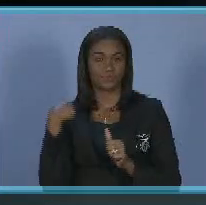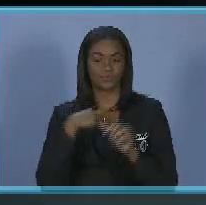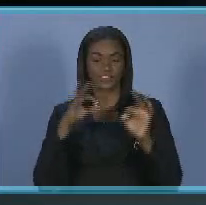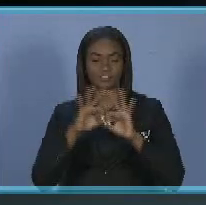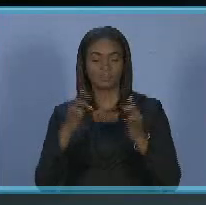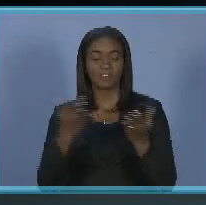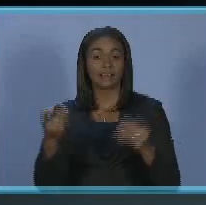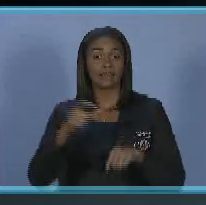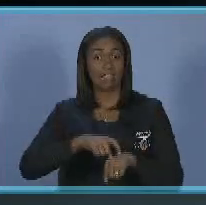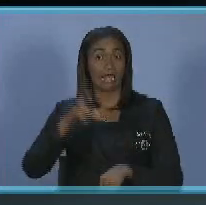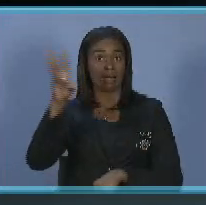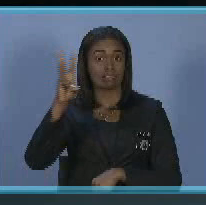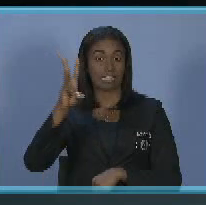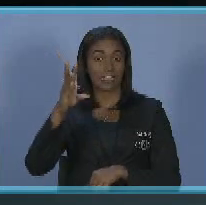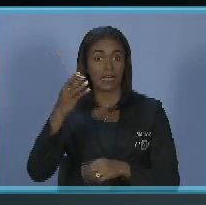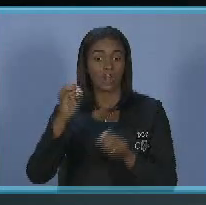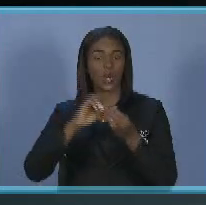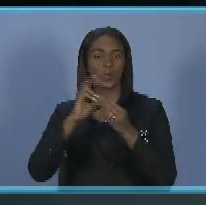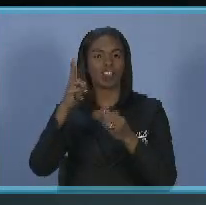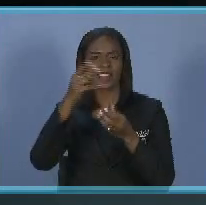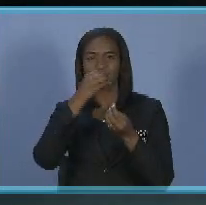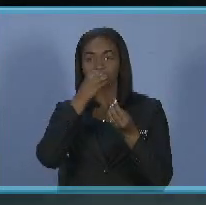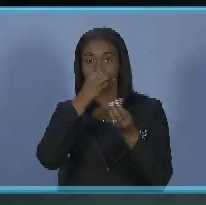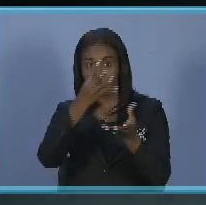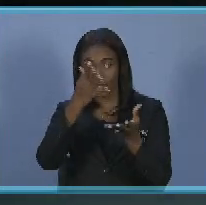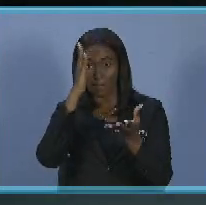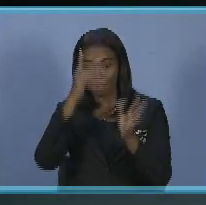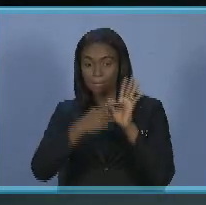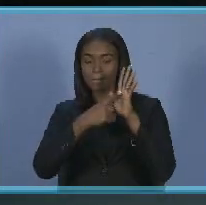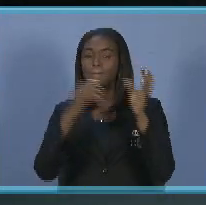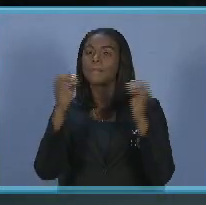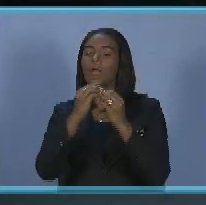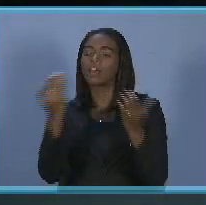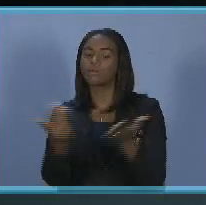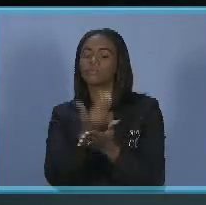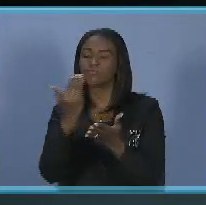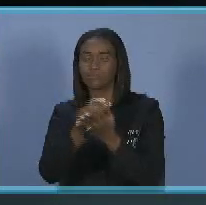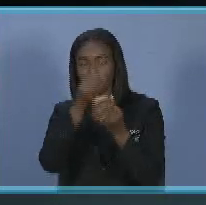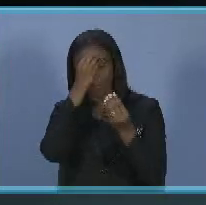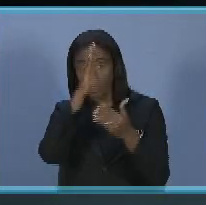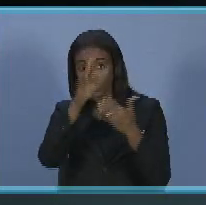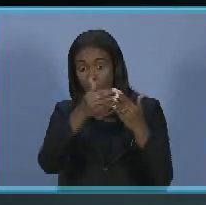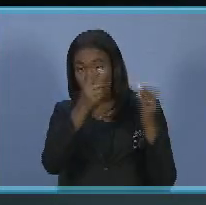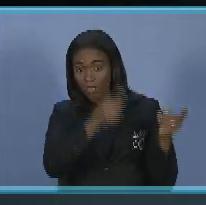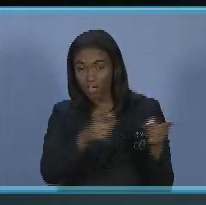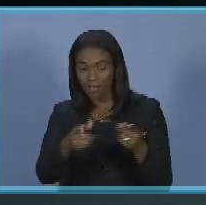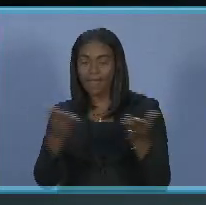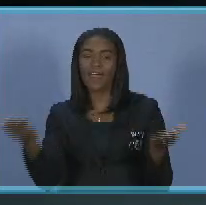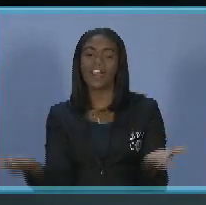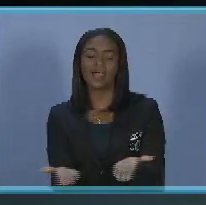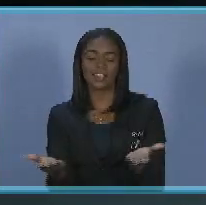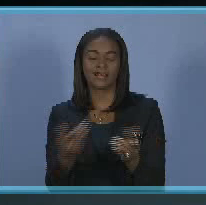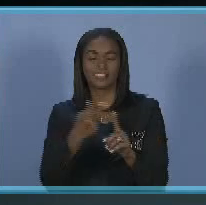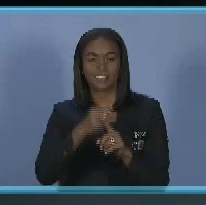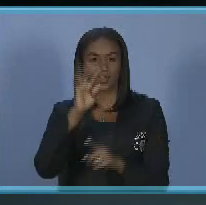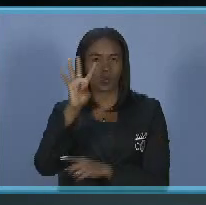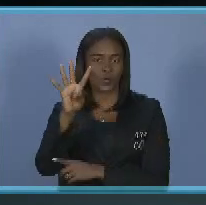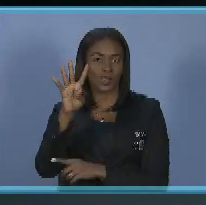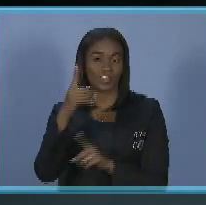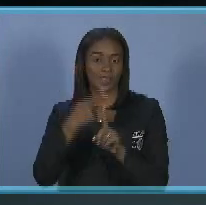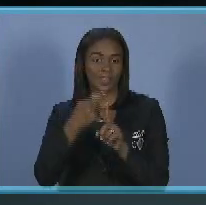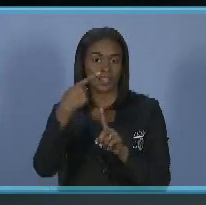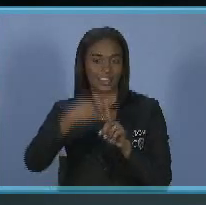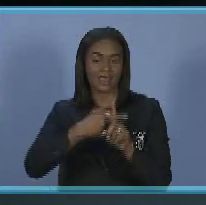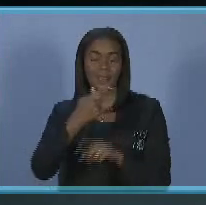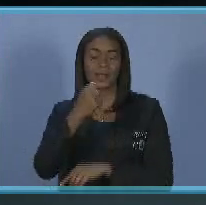familia a las seis en la tercera emisión de Central de noticias tendremos informaciones actualizadas de todo lo que ha pasado aquí y allá en este cuatro de